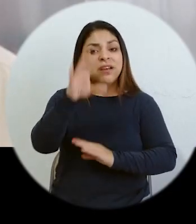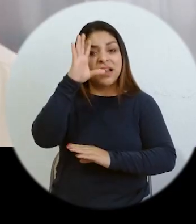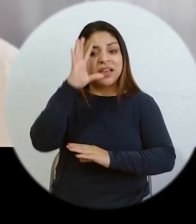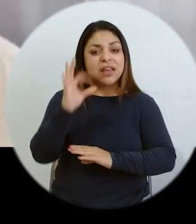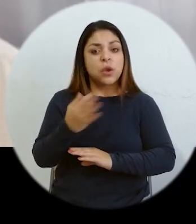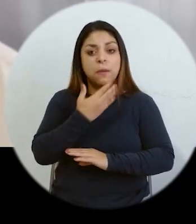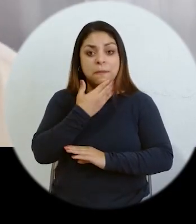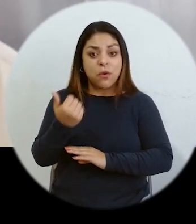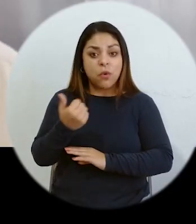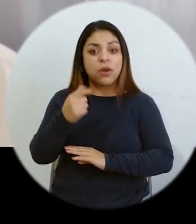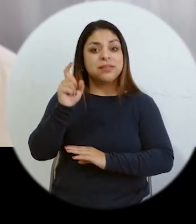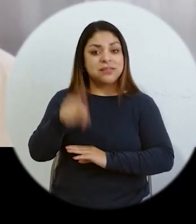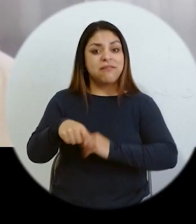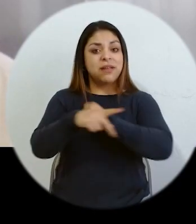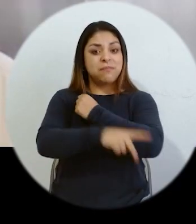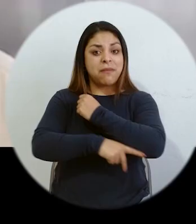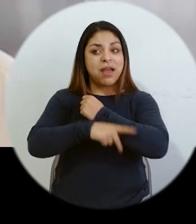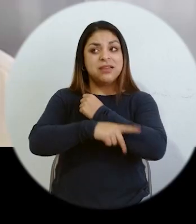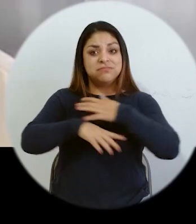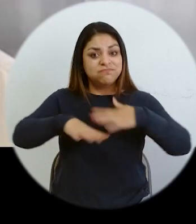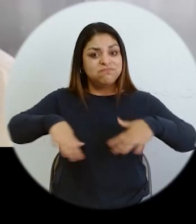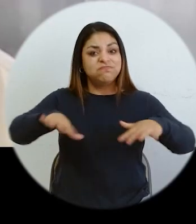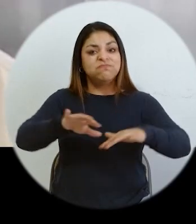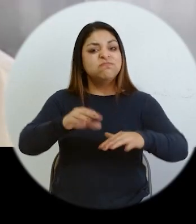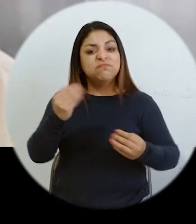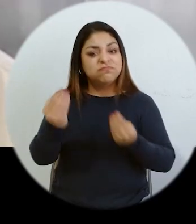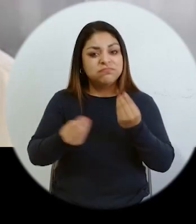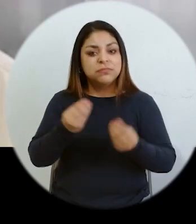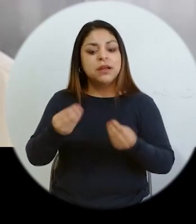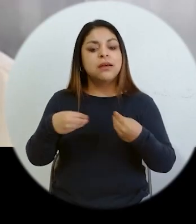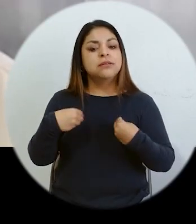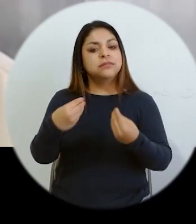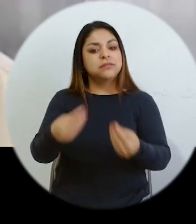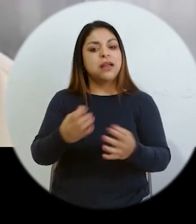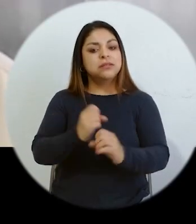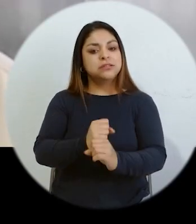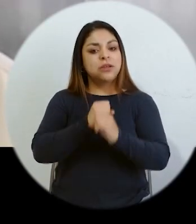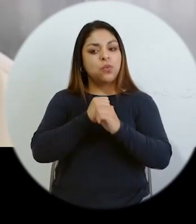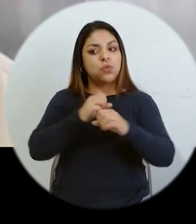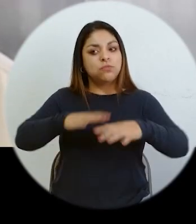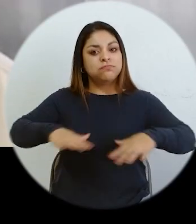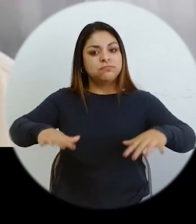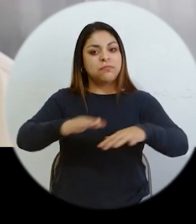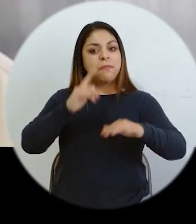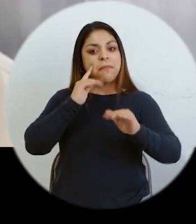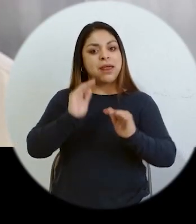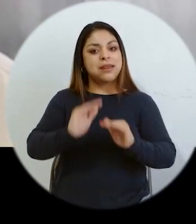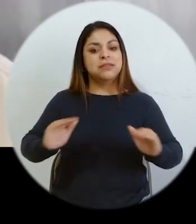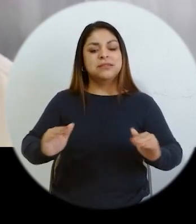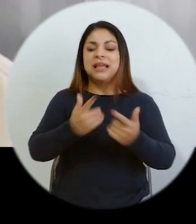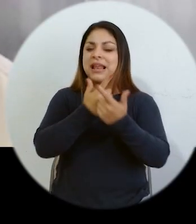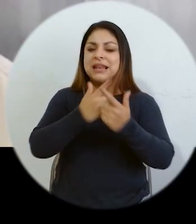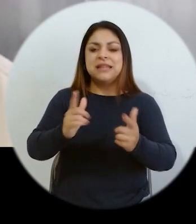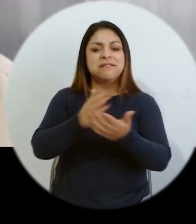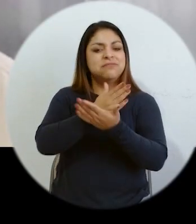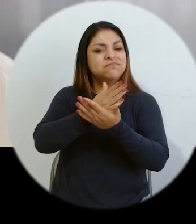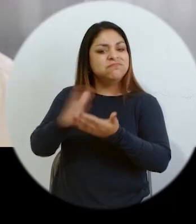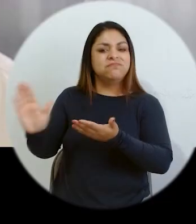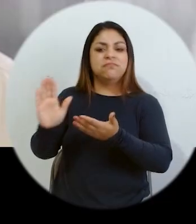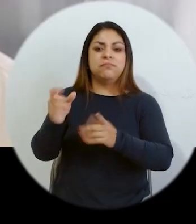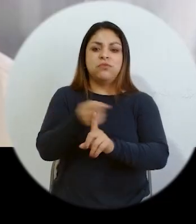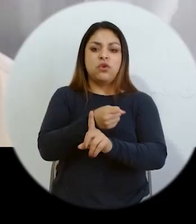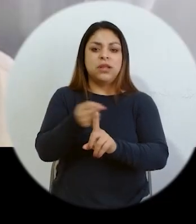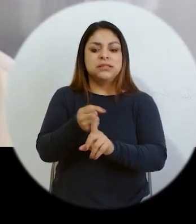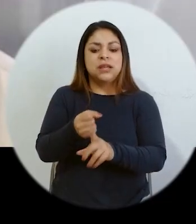mejor que podría hacer un país es asegurar que los entornos donde los niños y las niñas se desarrollan sean entornos libres de violencia,